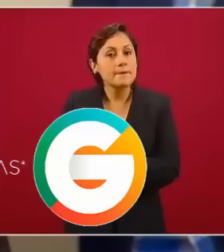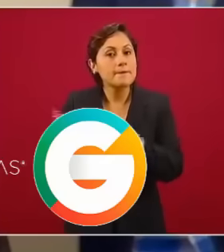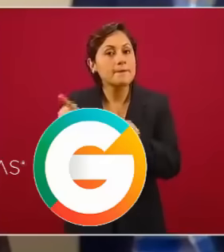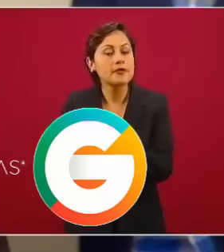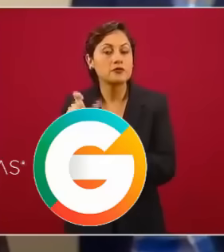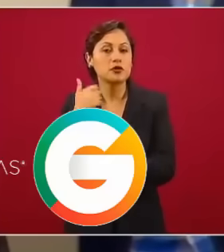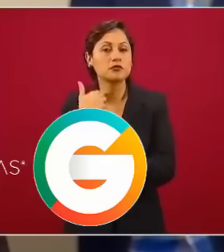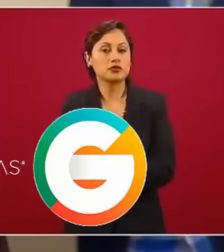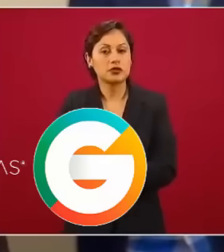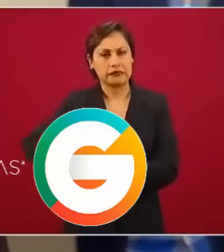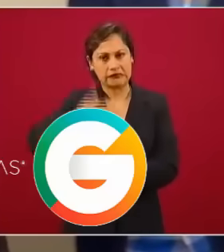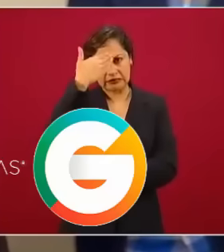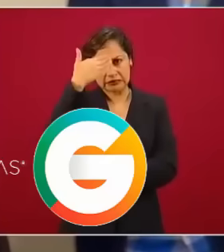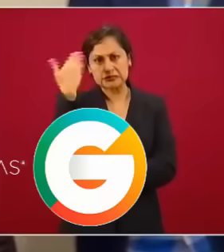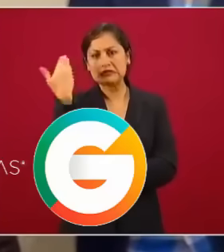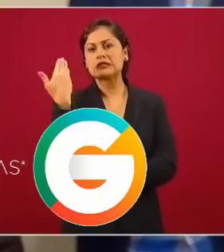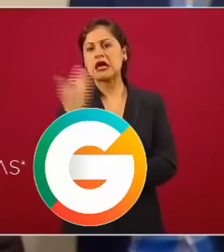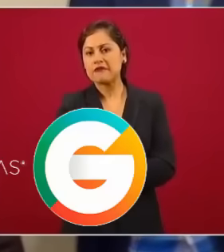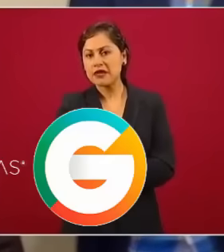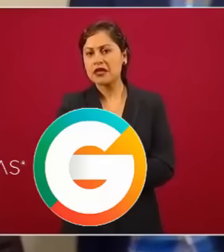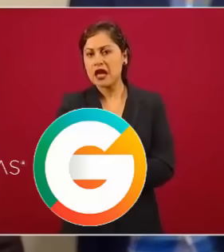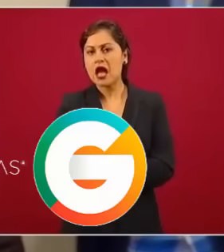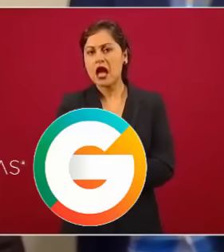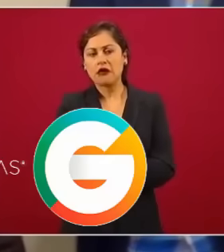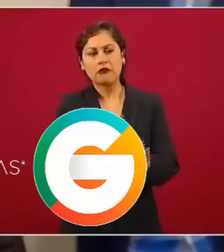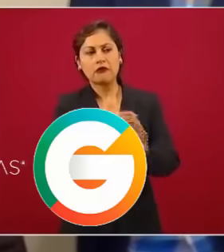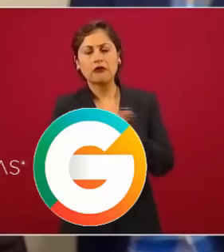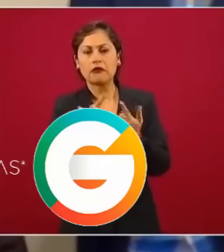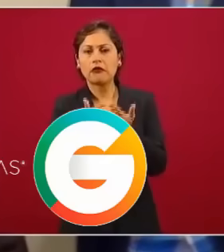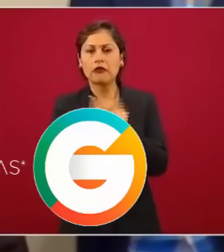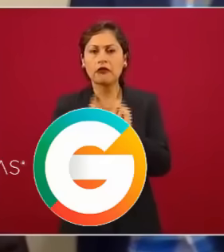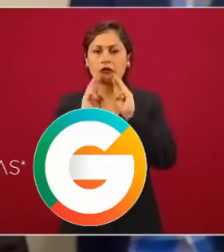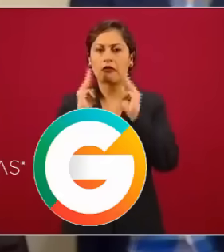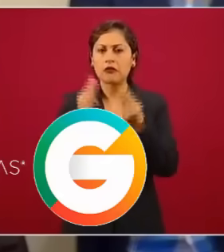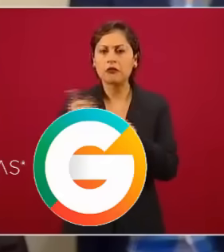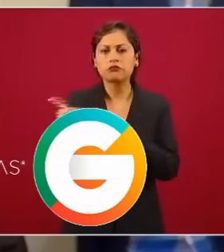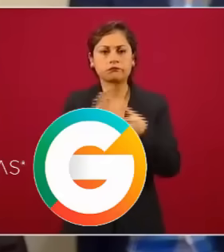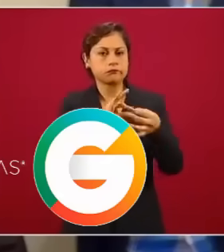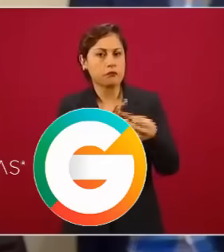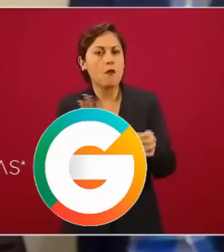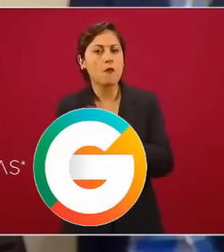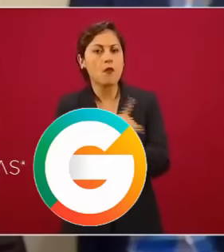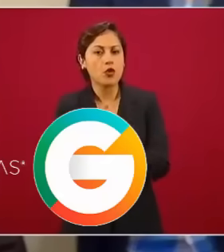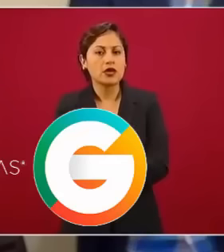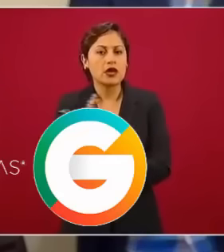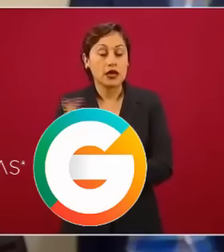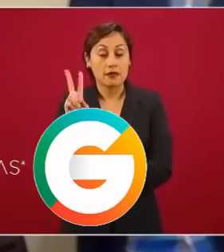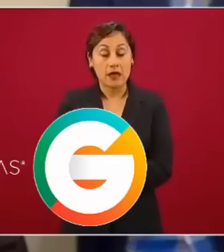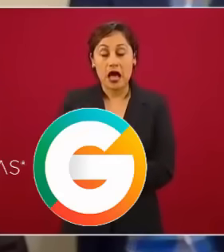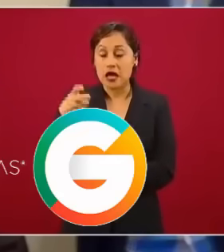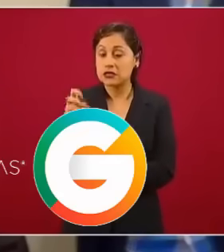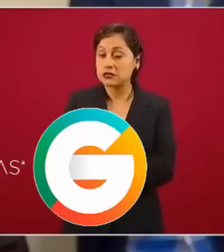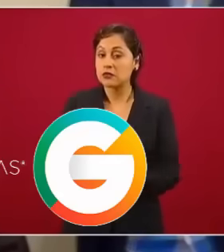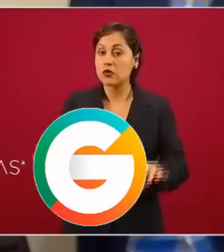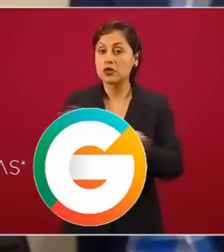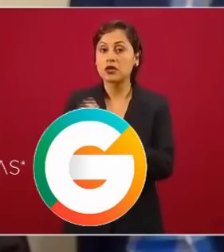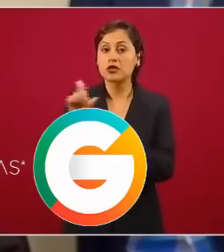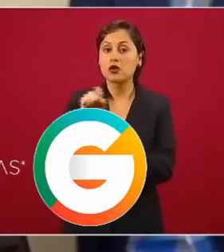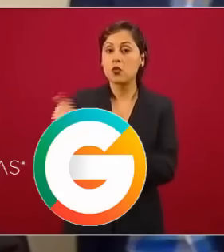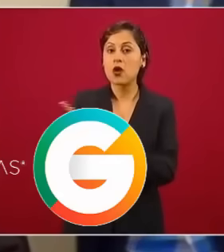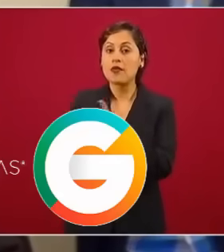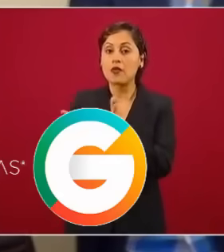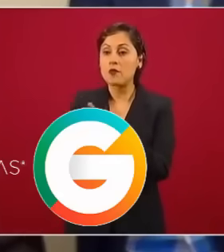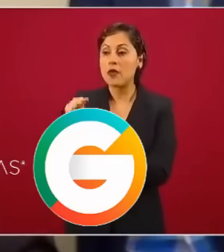de guerra contra el narco estaba mal y por qué estaba mal. Un punto clave es cuando el general le dice al periodista Marmolejo